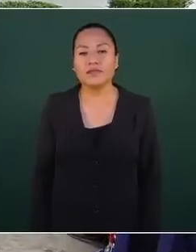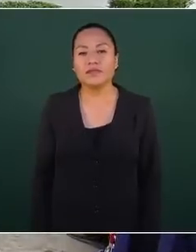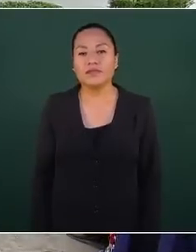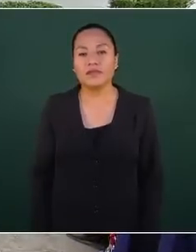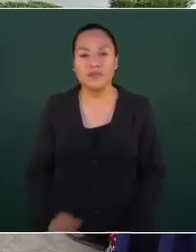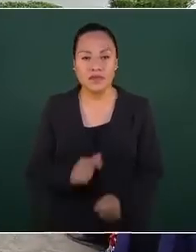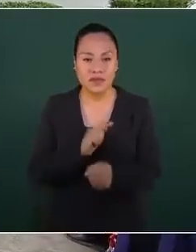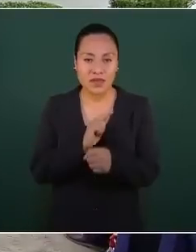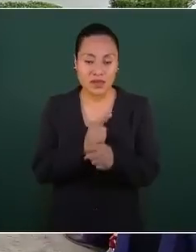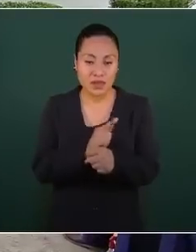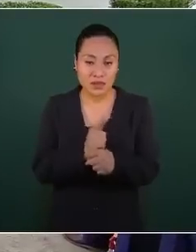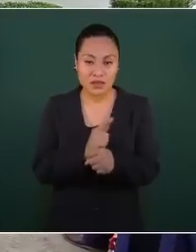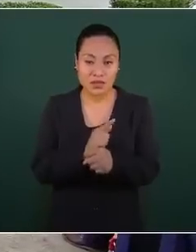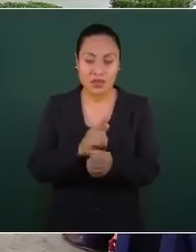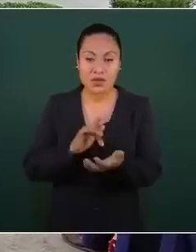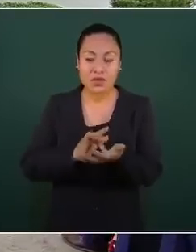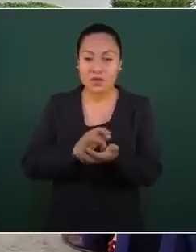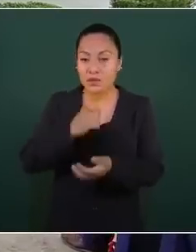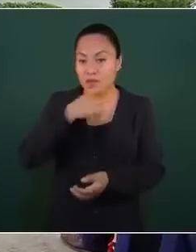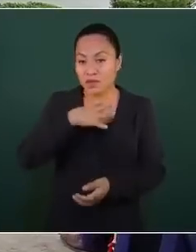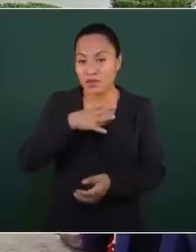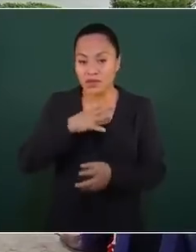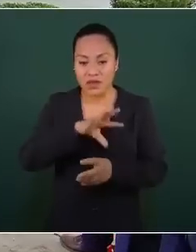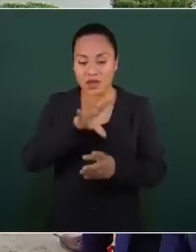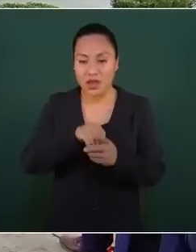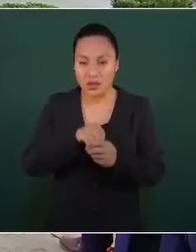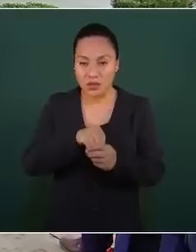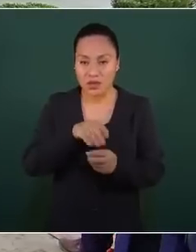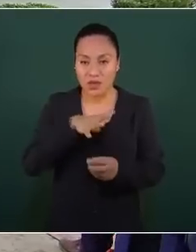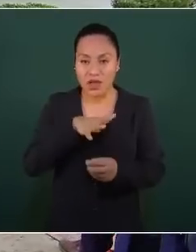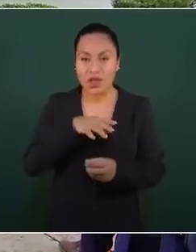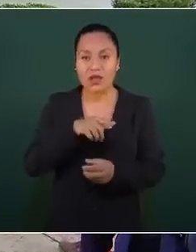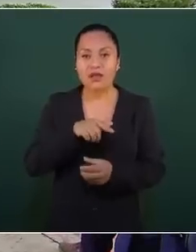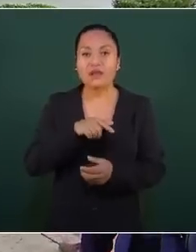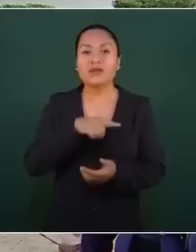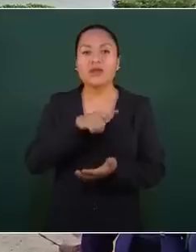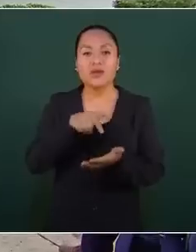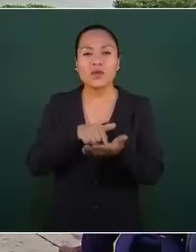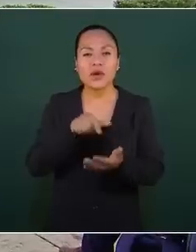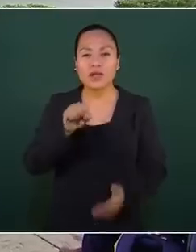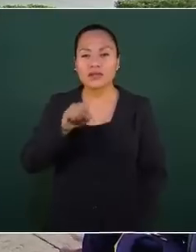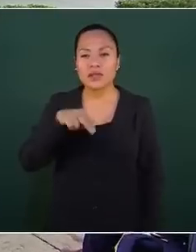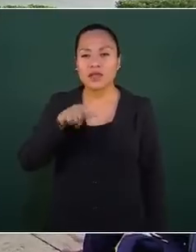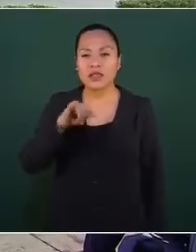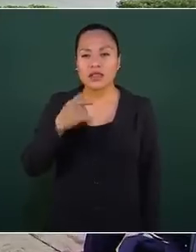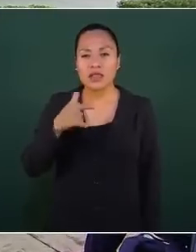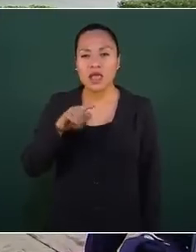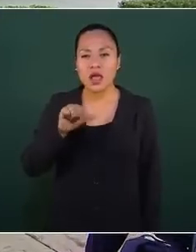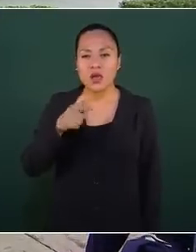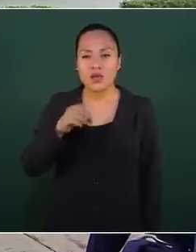Licenciatura en Medicina Integral, Santiago de Olomécal. Otra.